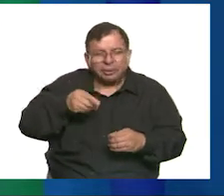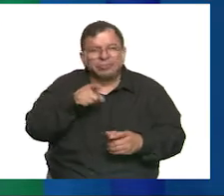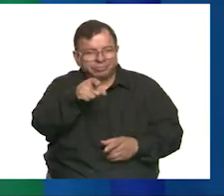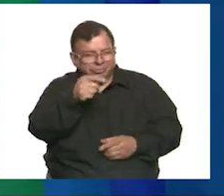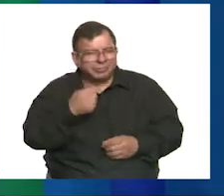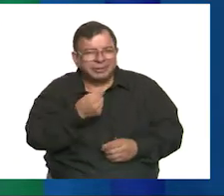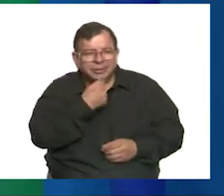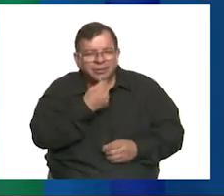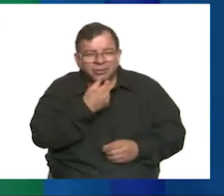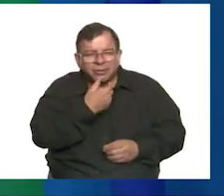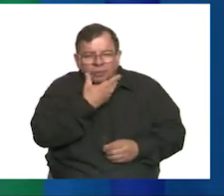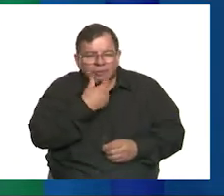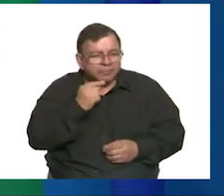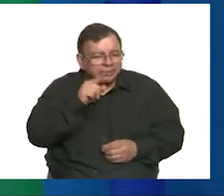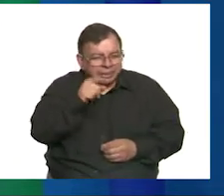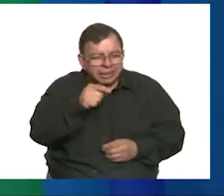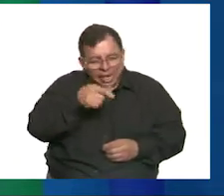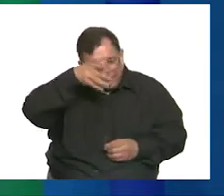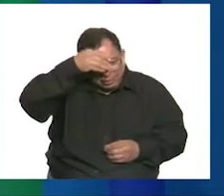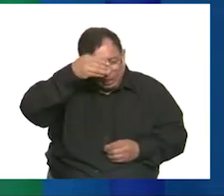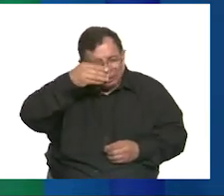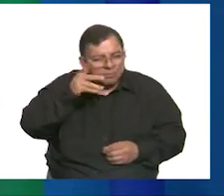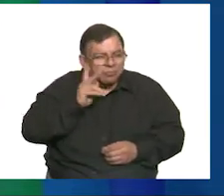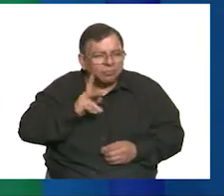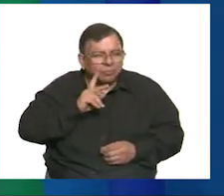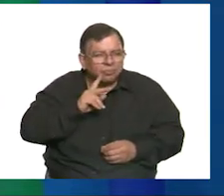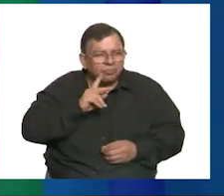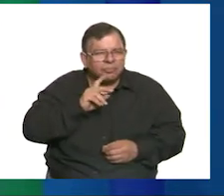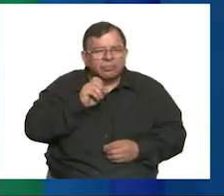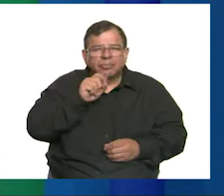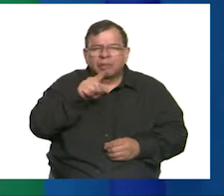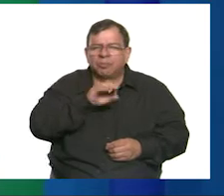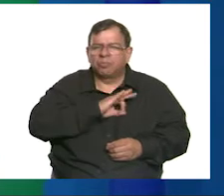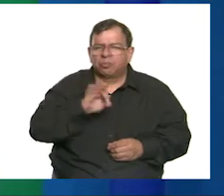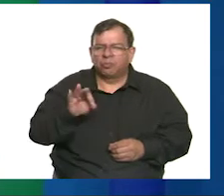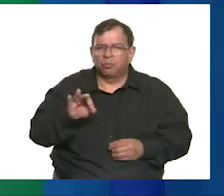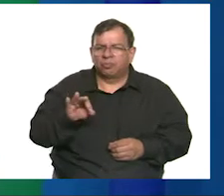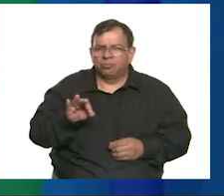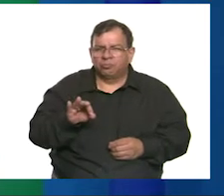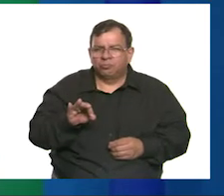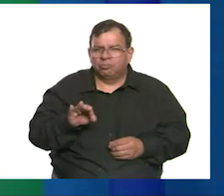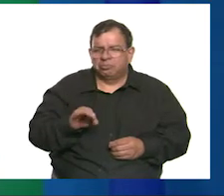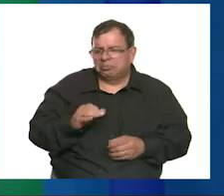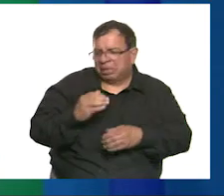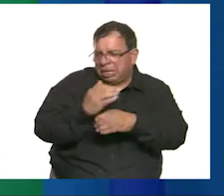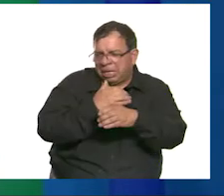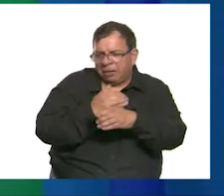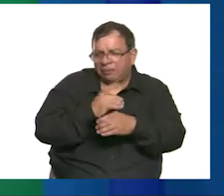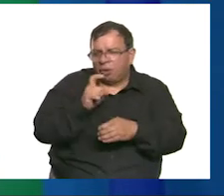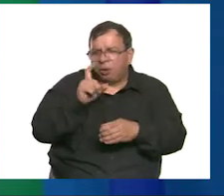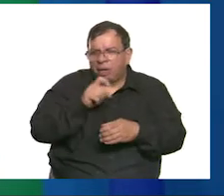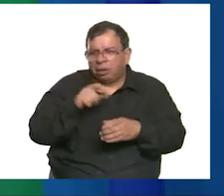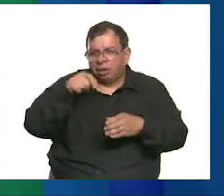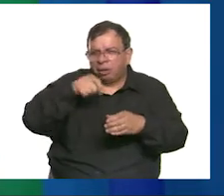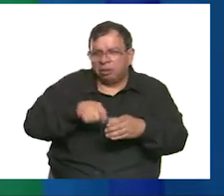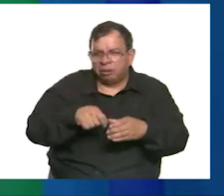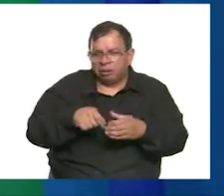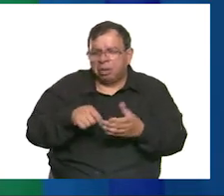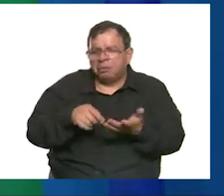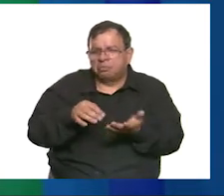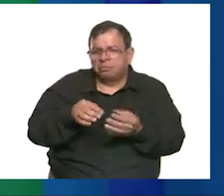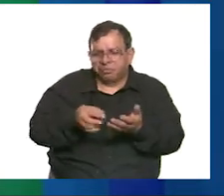y niños aprendan más y experimenten, también pueden introducir al mismo café o al agua caliente cucharas de